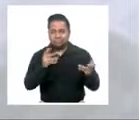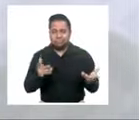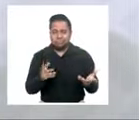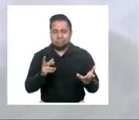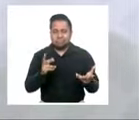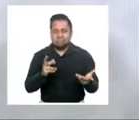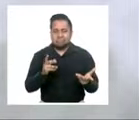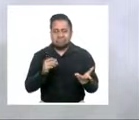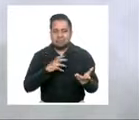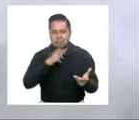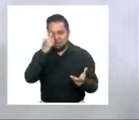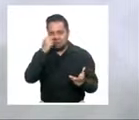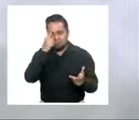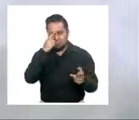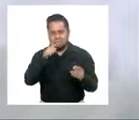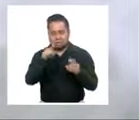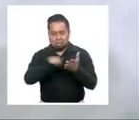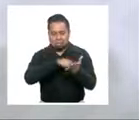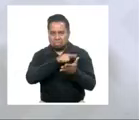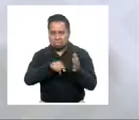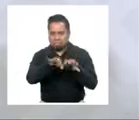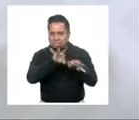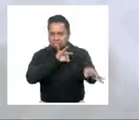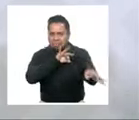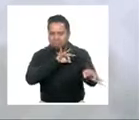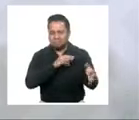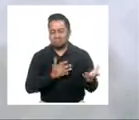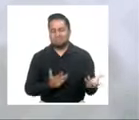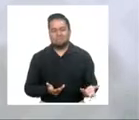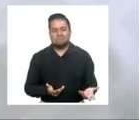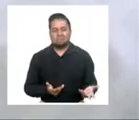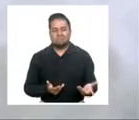tuvieron por qué haber hecho eso. Es una